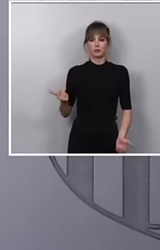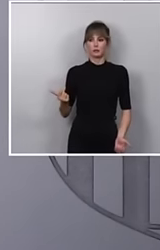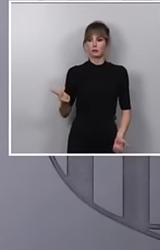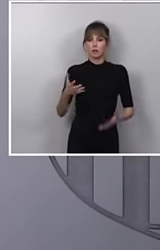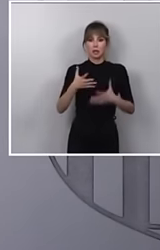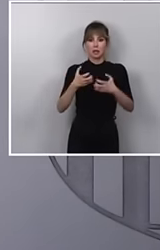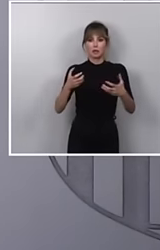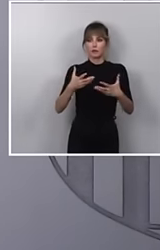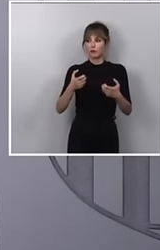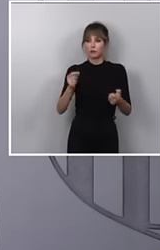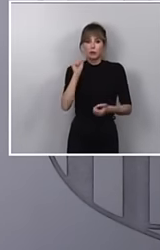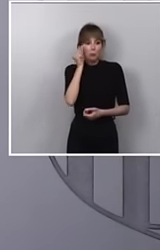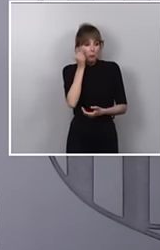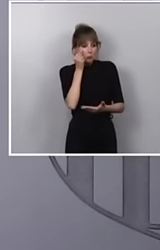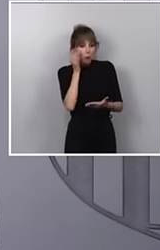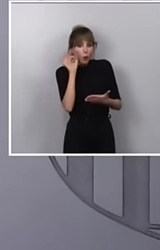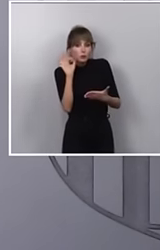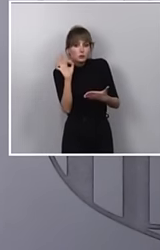esta información